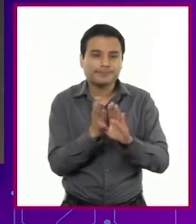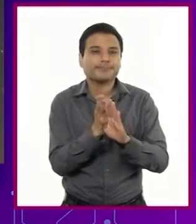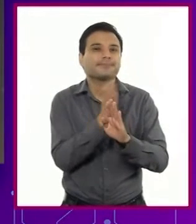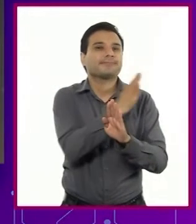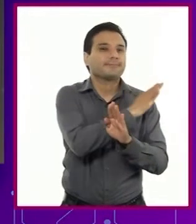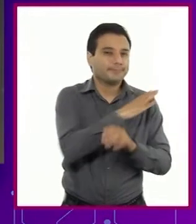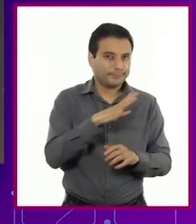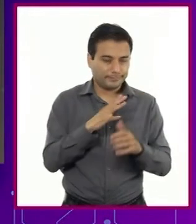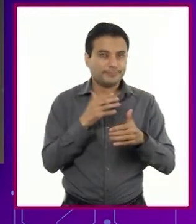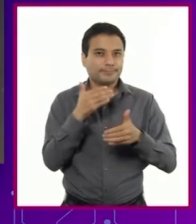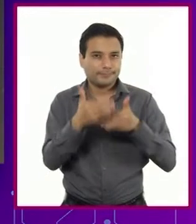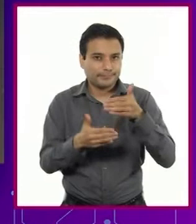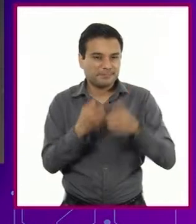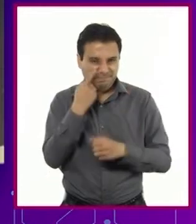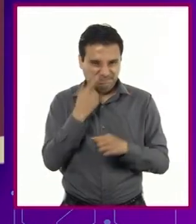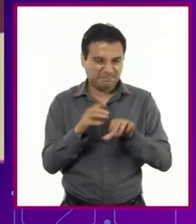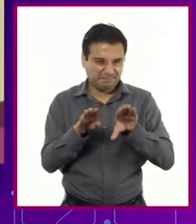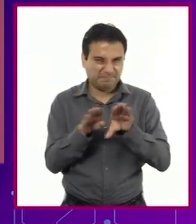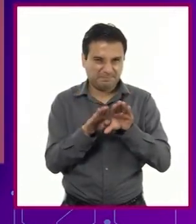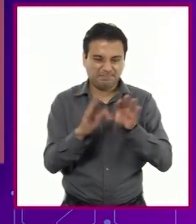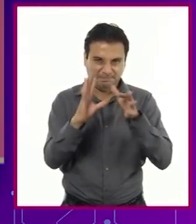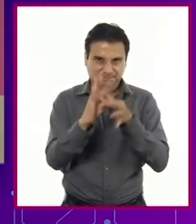histórico. Veamos cómo ocurrió.